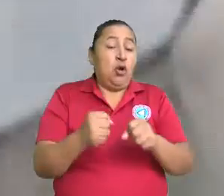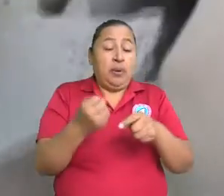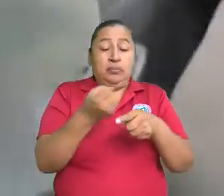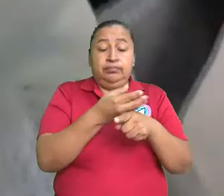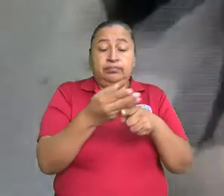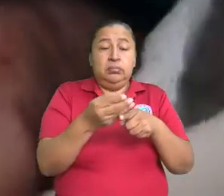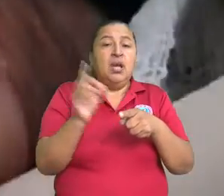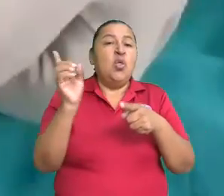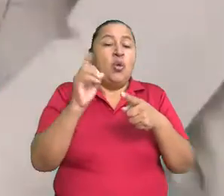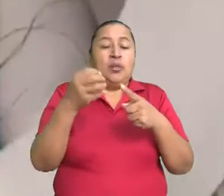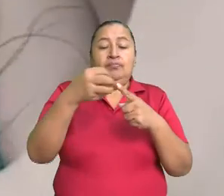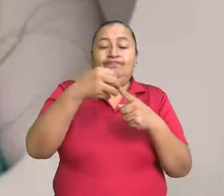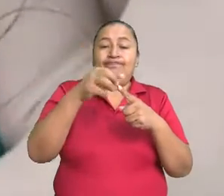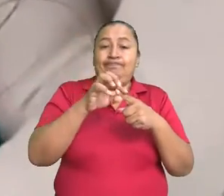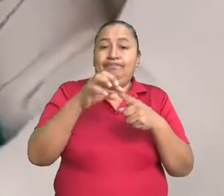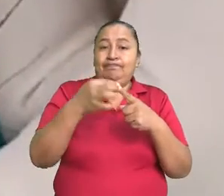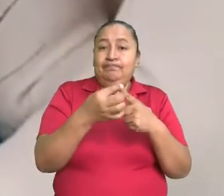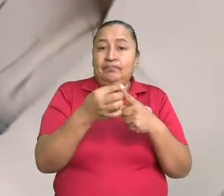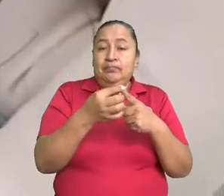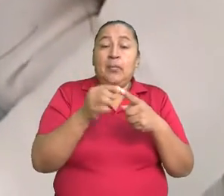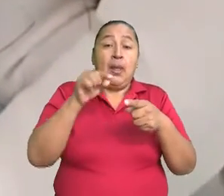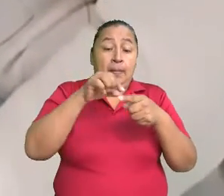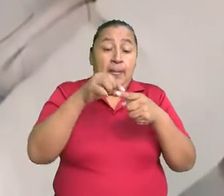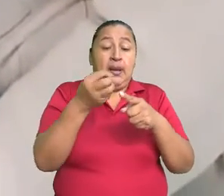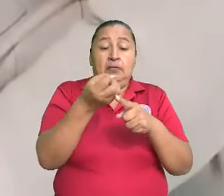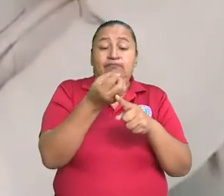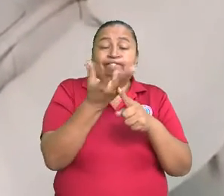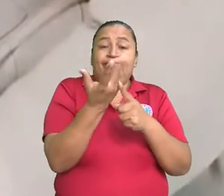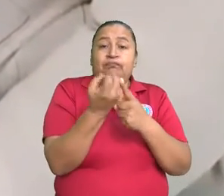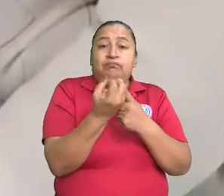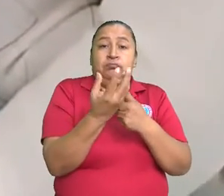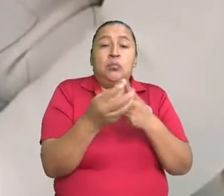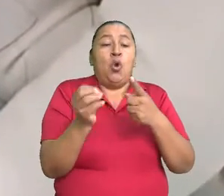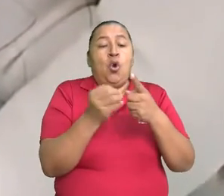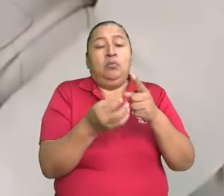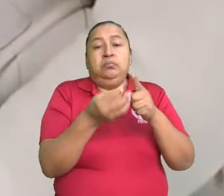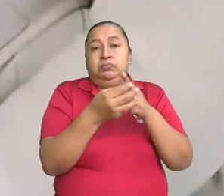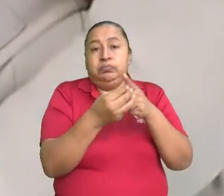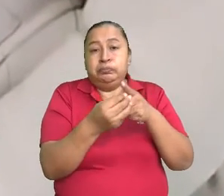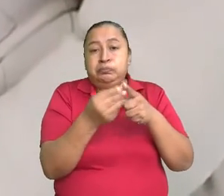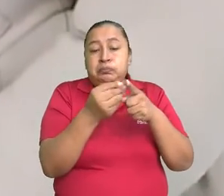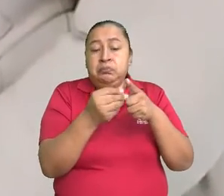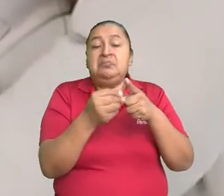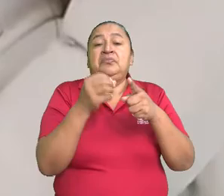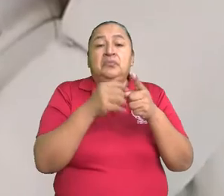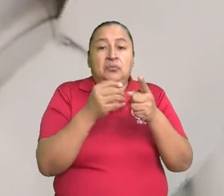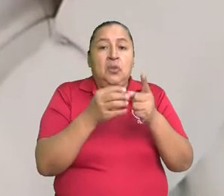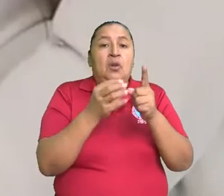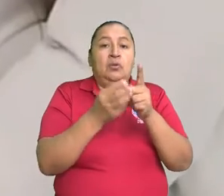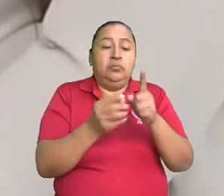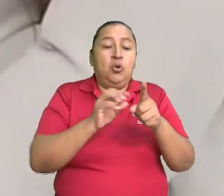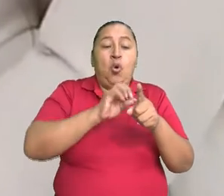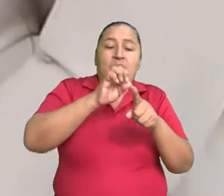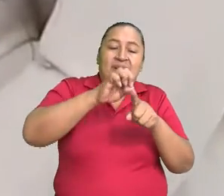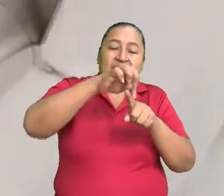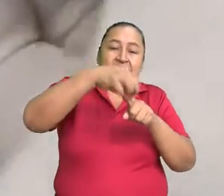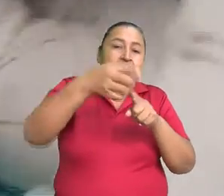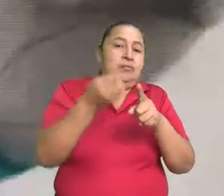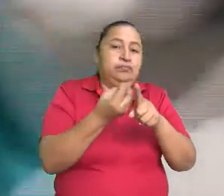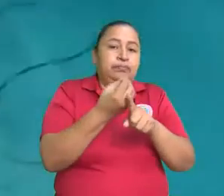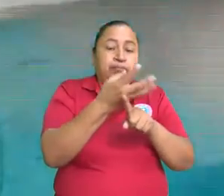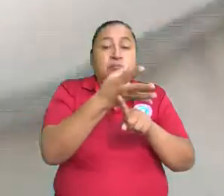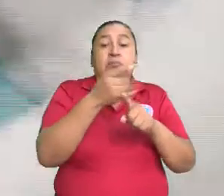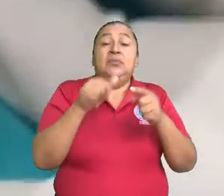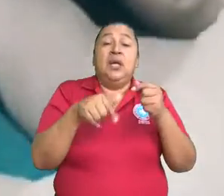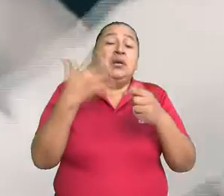encuentra en la cabeza del pene, que es más frecuente, en el escroto, inclusive se puede presentar en el cuerpo del pene. Y el